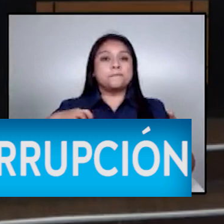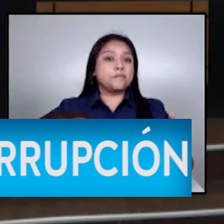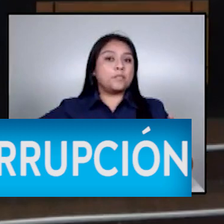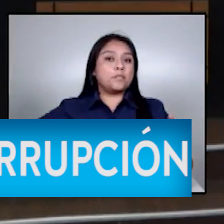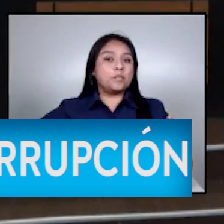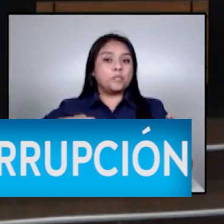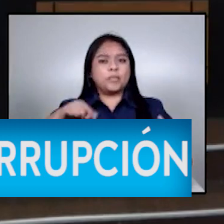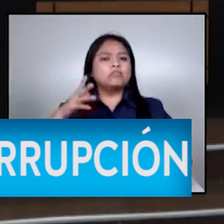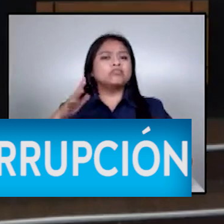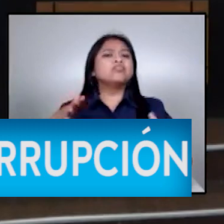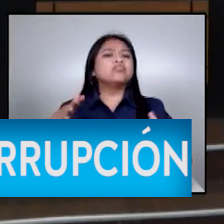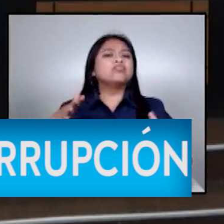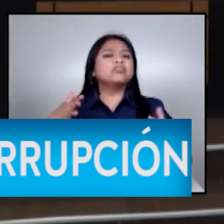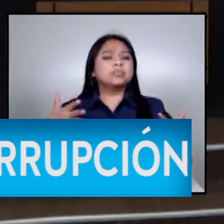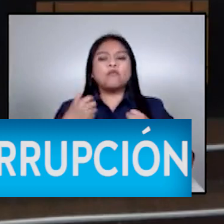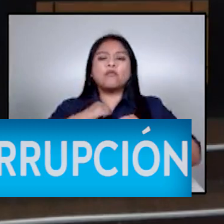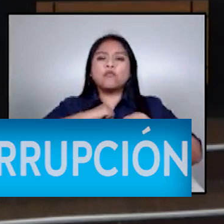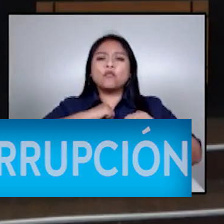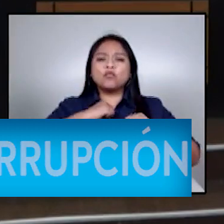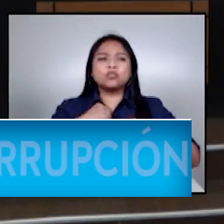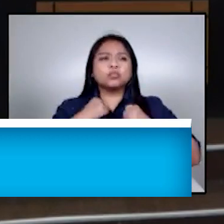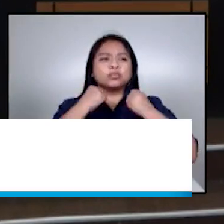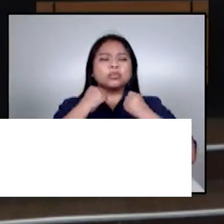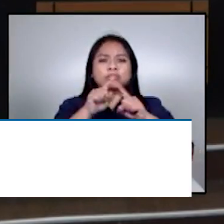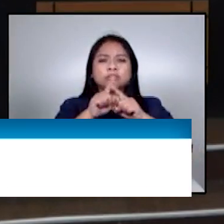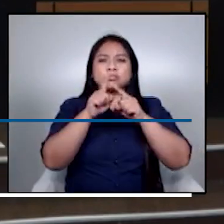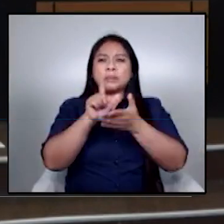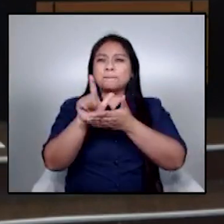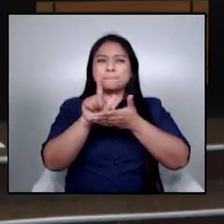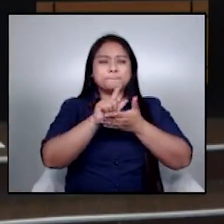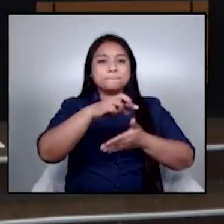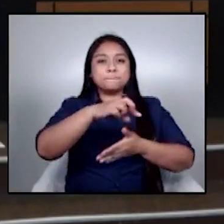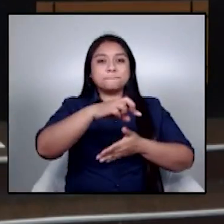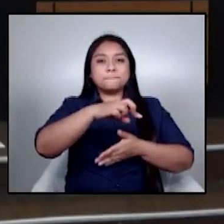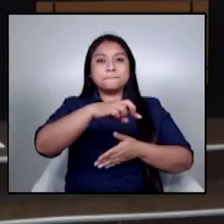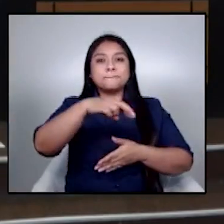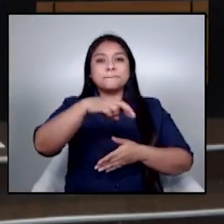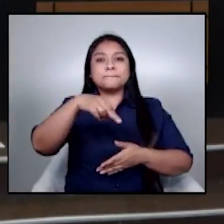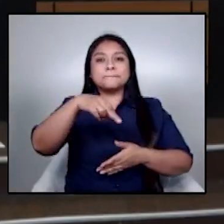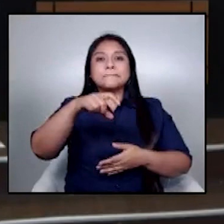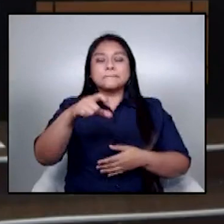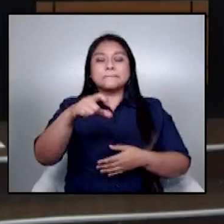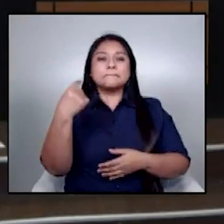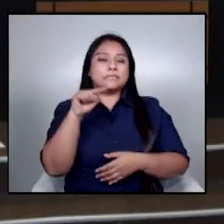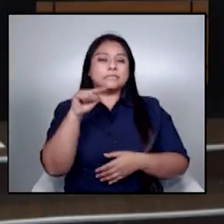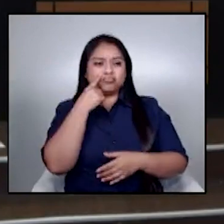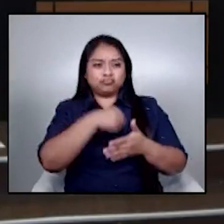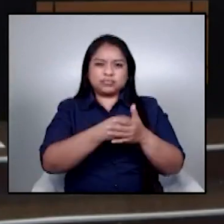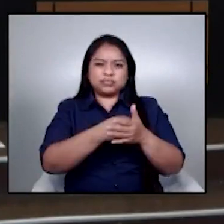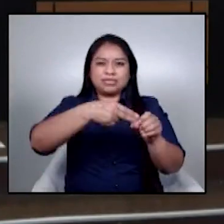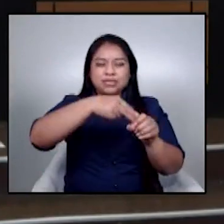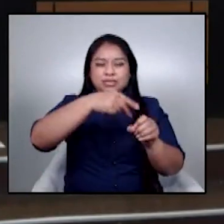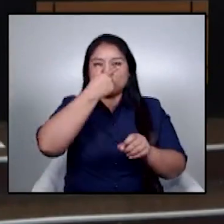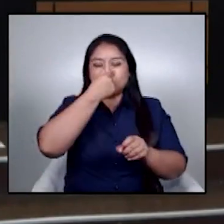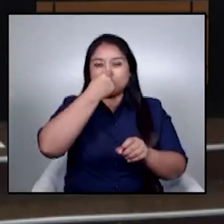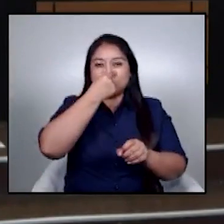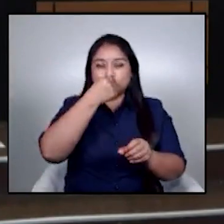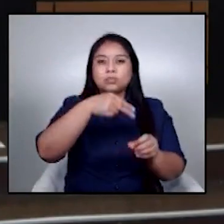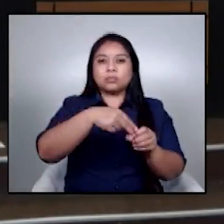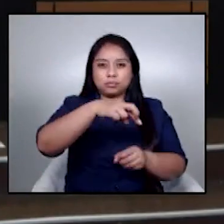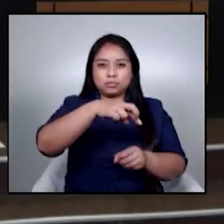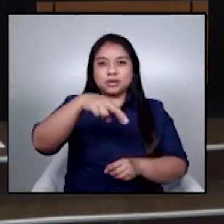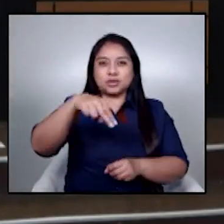captura de varios agentes de la Policía Nacional Civil, quienes están siendo vinculados con distintos casos de corrupción dentro de la